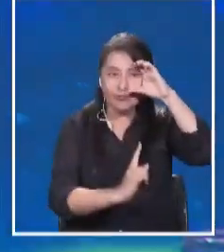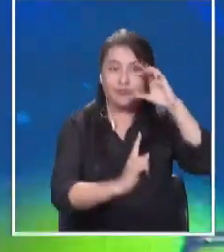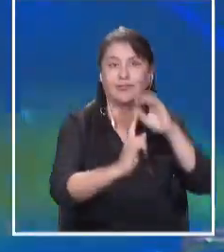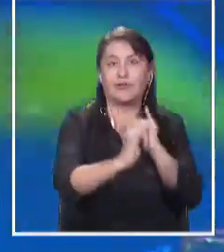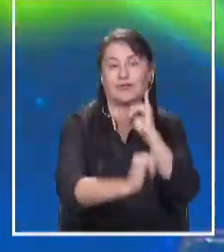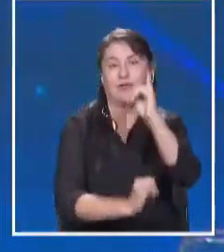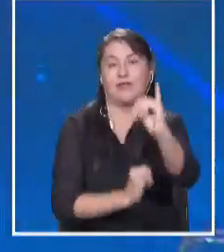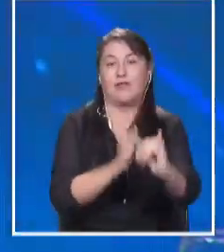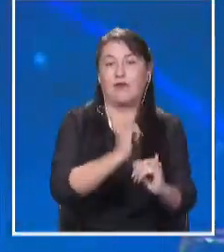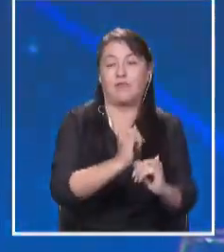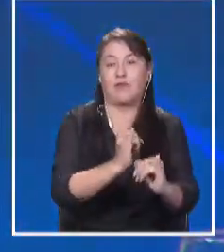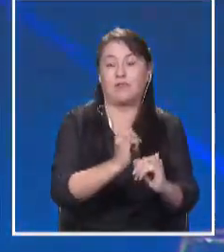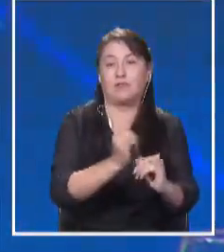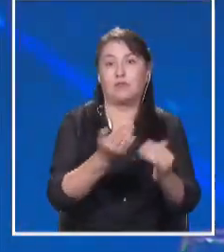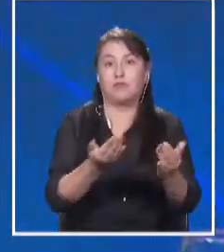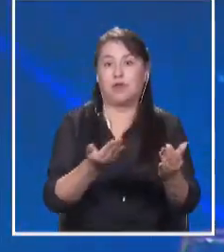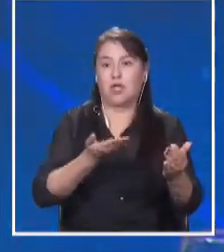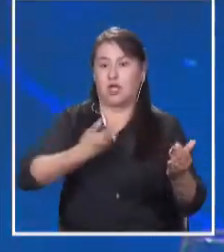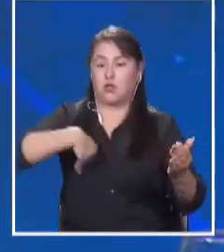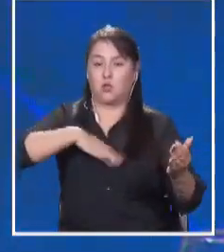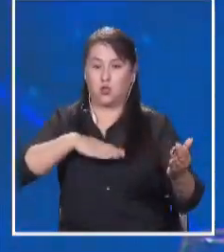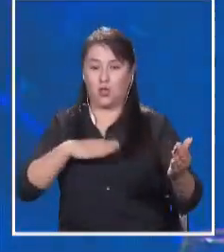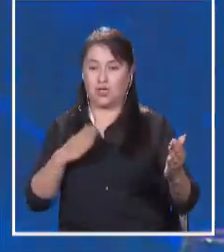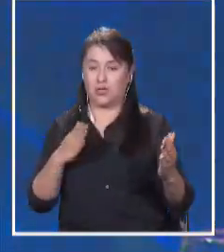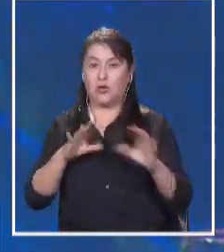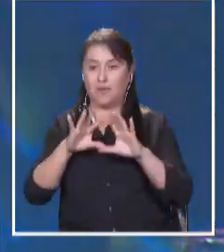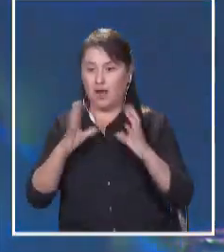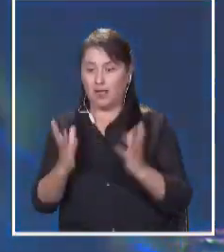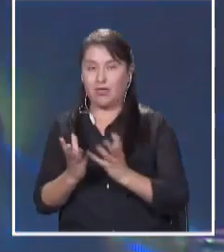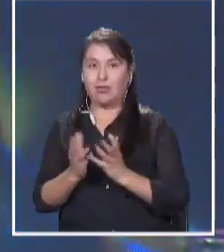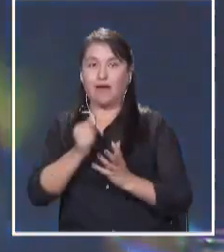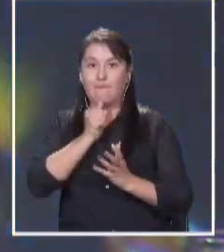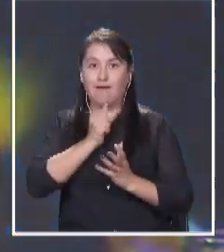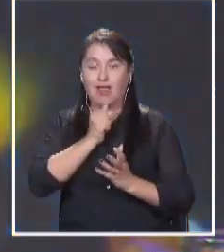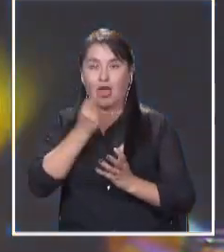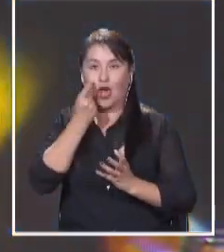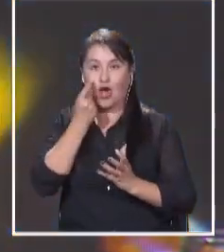casa, nuestro propio planeta.